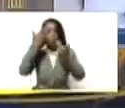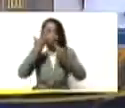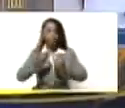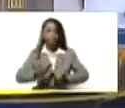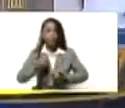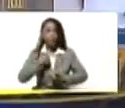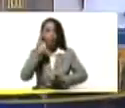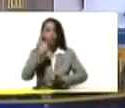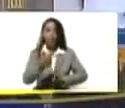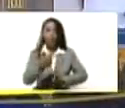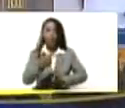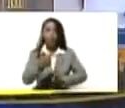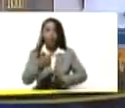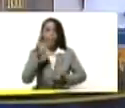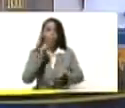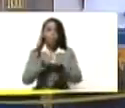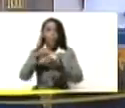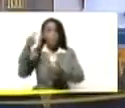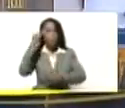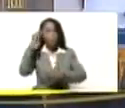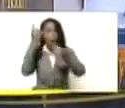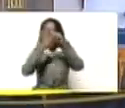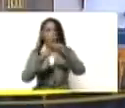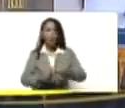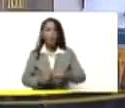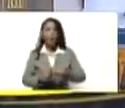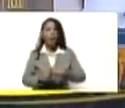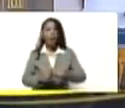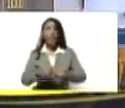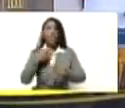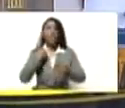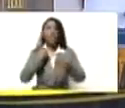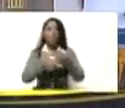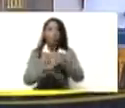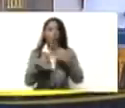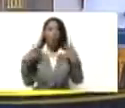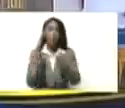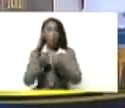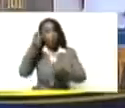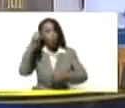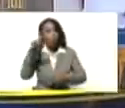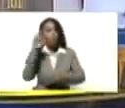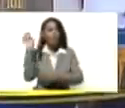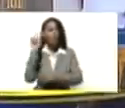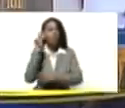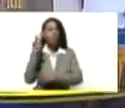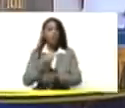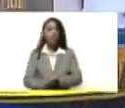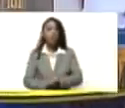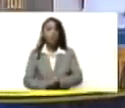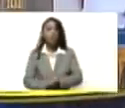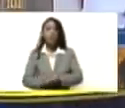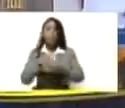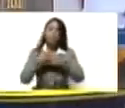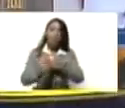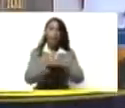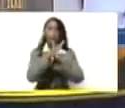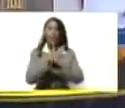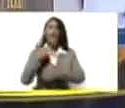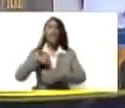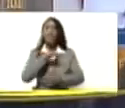les digo presenta una memoria y cuenta y voy junto al pueblo de venezuela para antes y